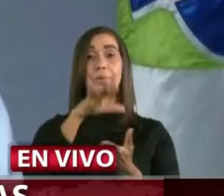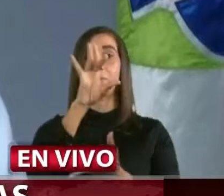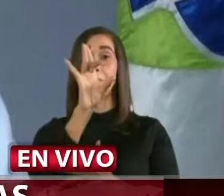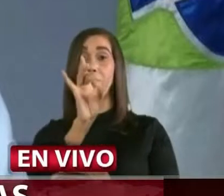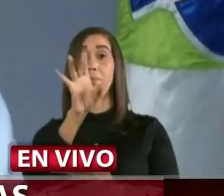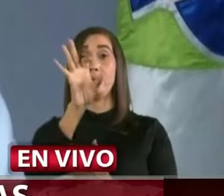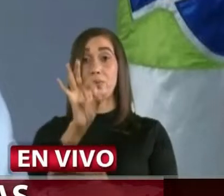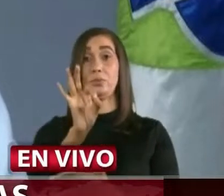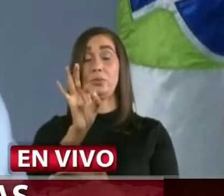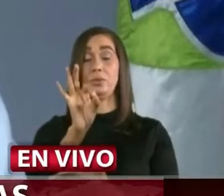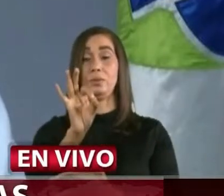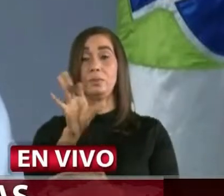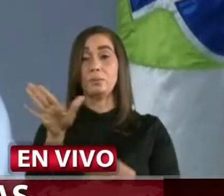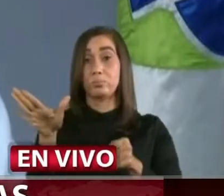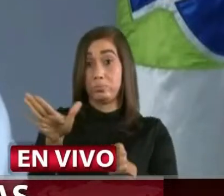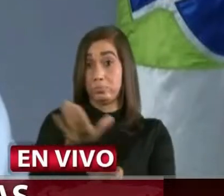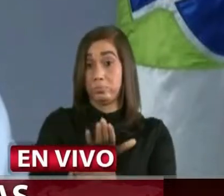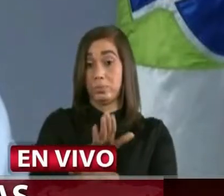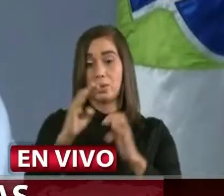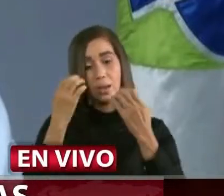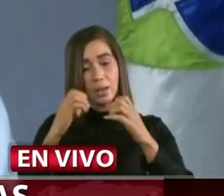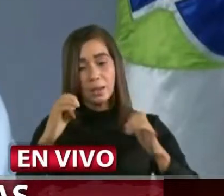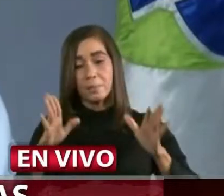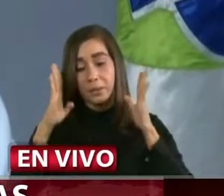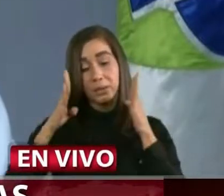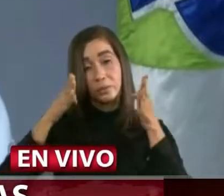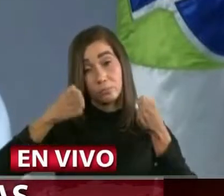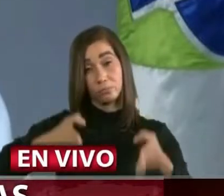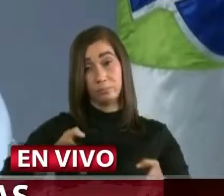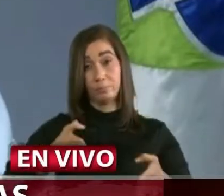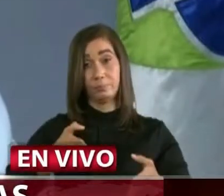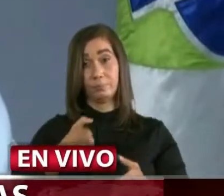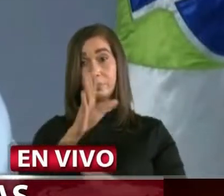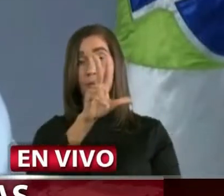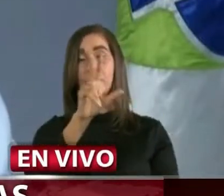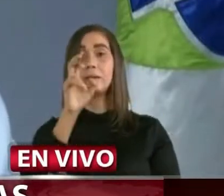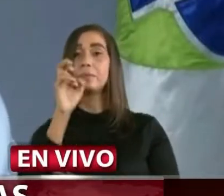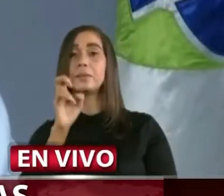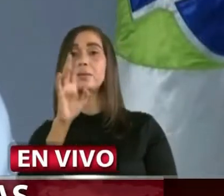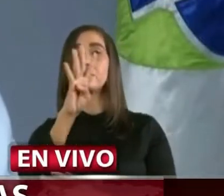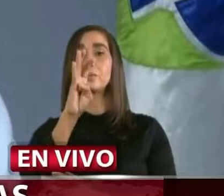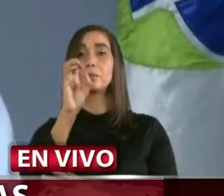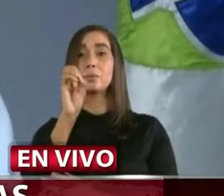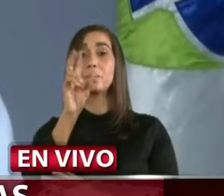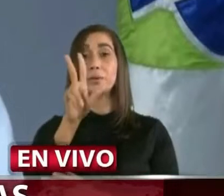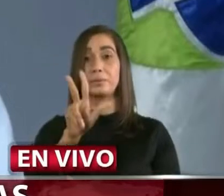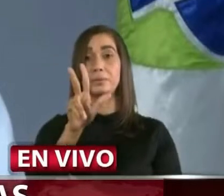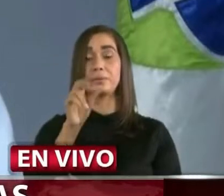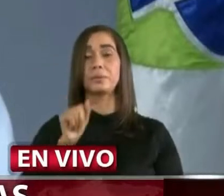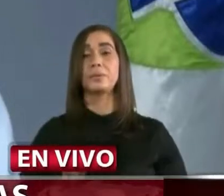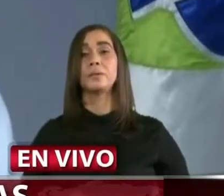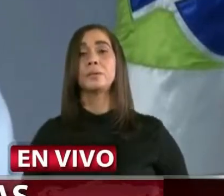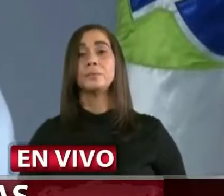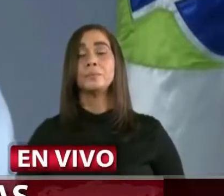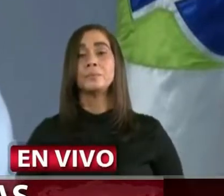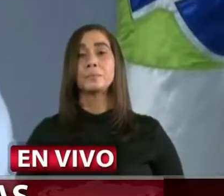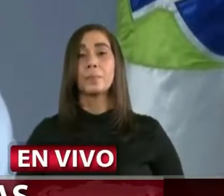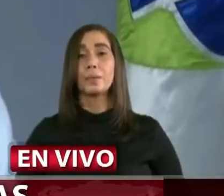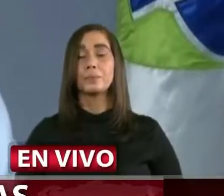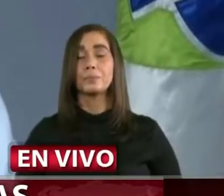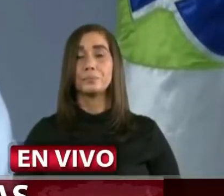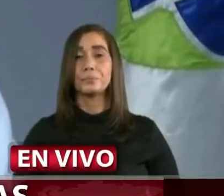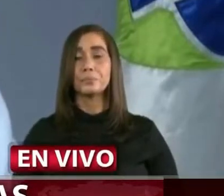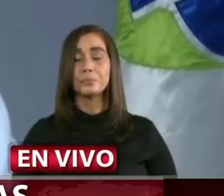12.089, con un total de emergencias atendidas de 343.